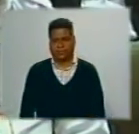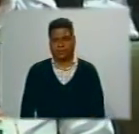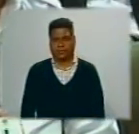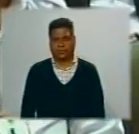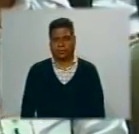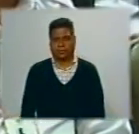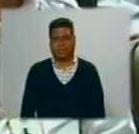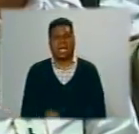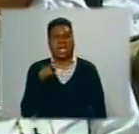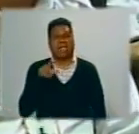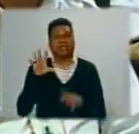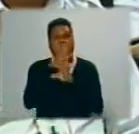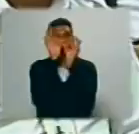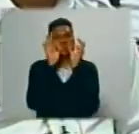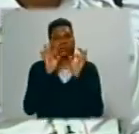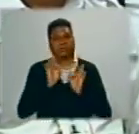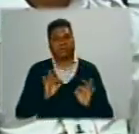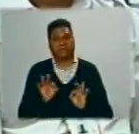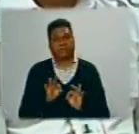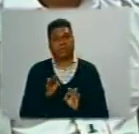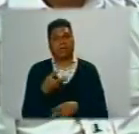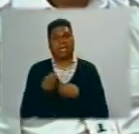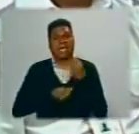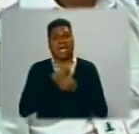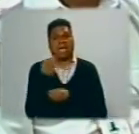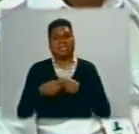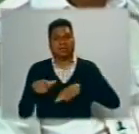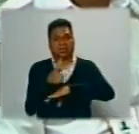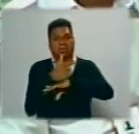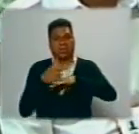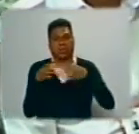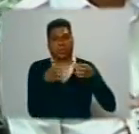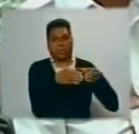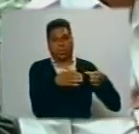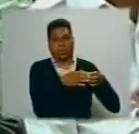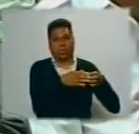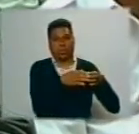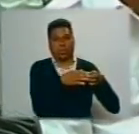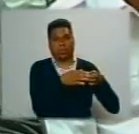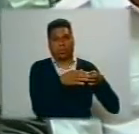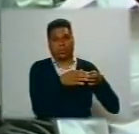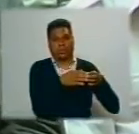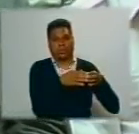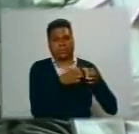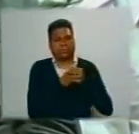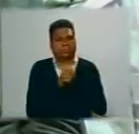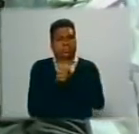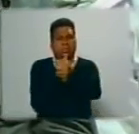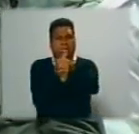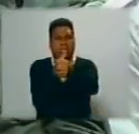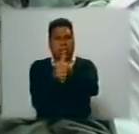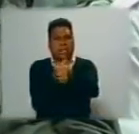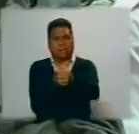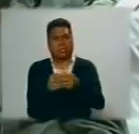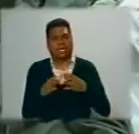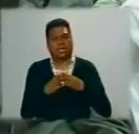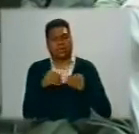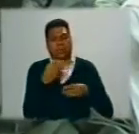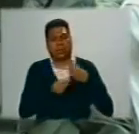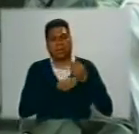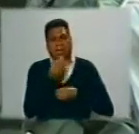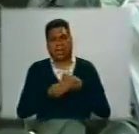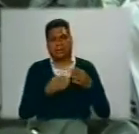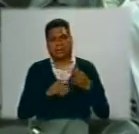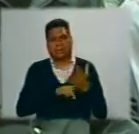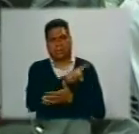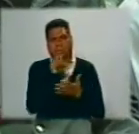Este es un mecanismo que entonces crea el órgano rector, que es el dirigente, el órgano que dirige, que ejerce la rectoría